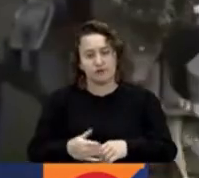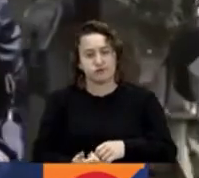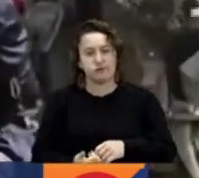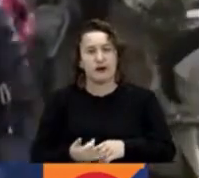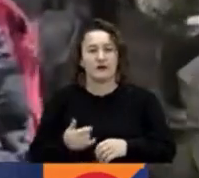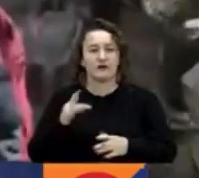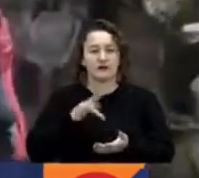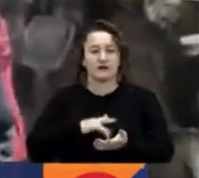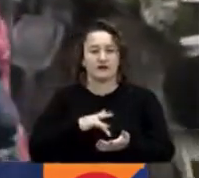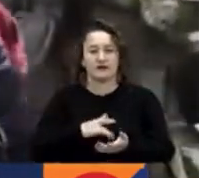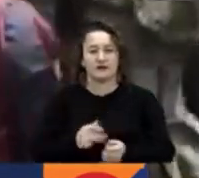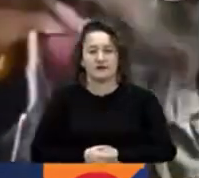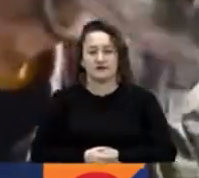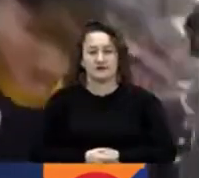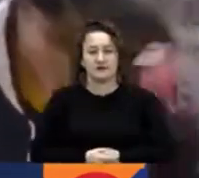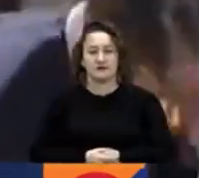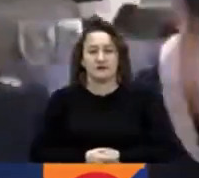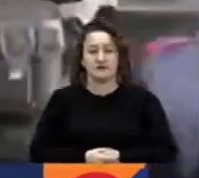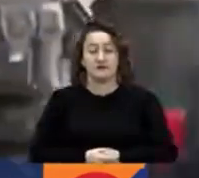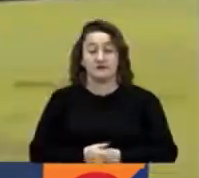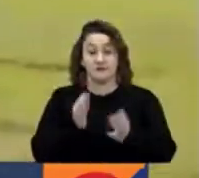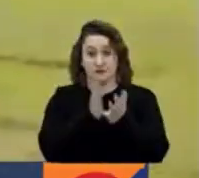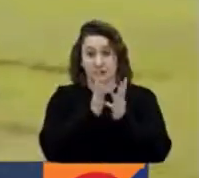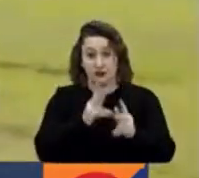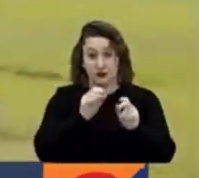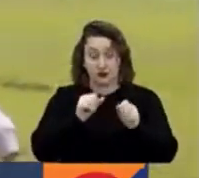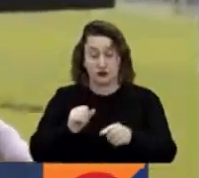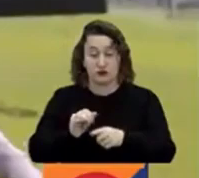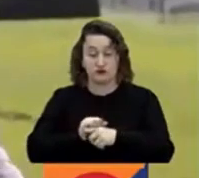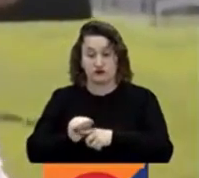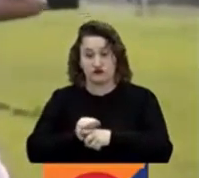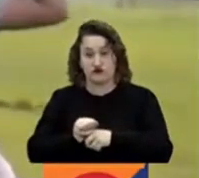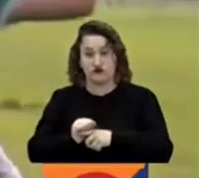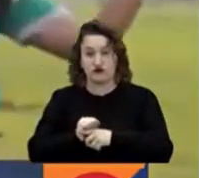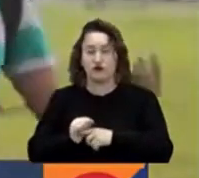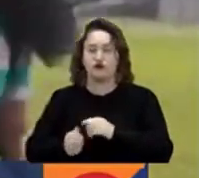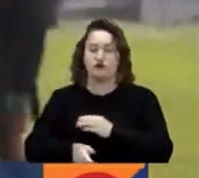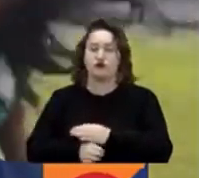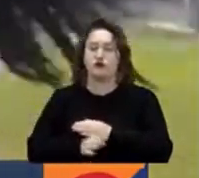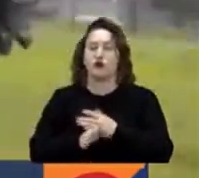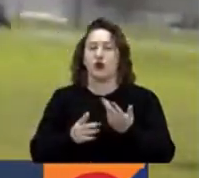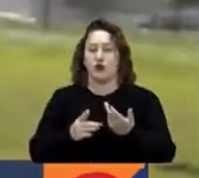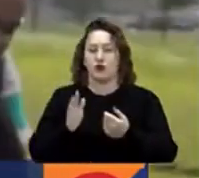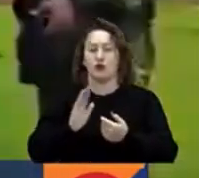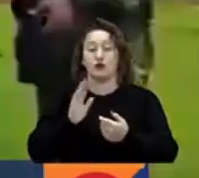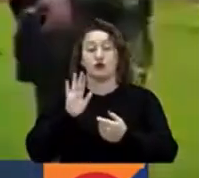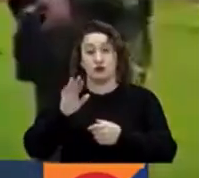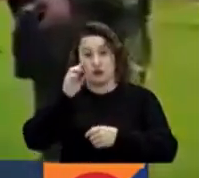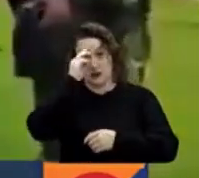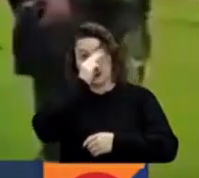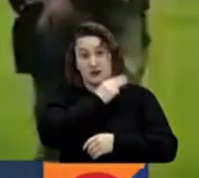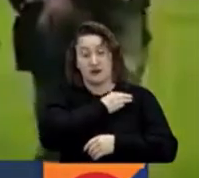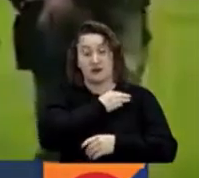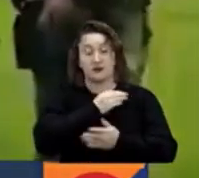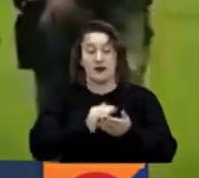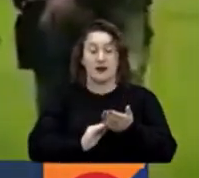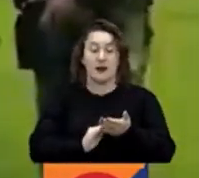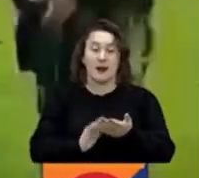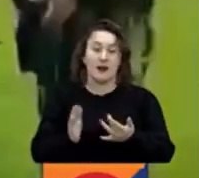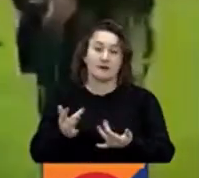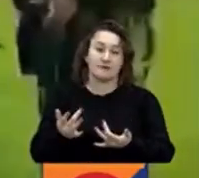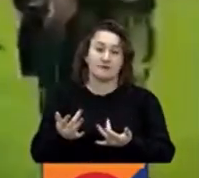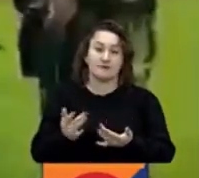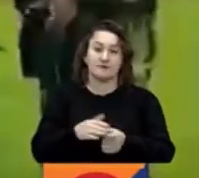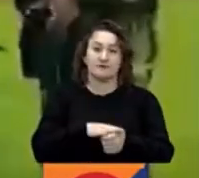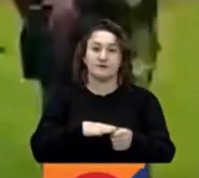presencial. Los estudiantes podrán continuar con sus prácticas gracias a esta labor de las fuerzas militares, mientras se resuelve la